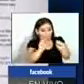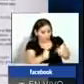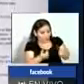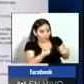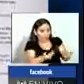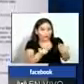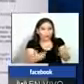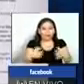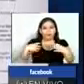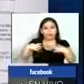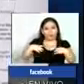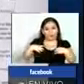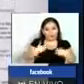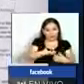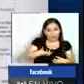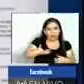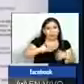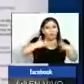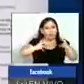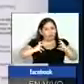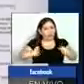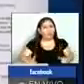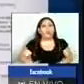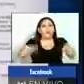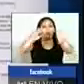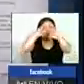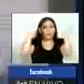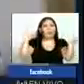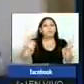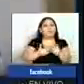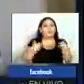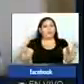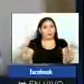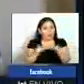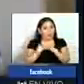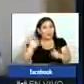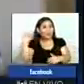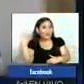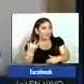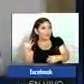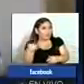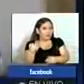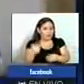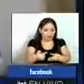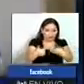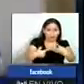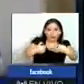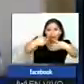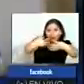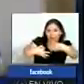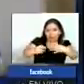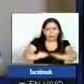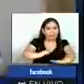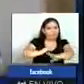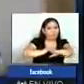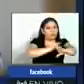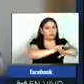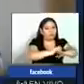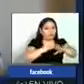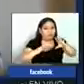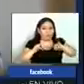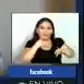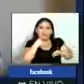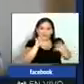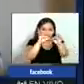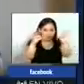vidas Este gobierno Como todos los gobiernos Del mundo Necesita sus facultades Legales Para detener La expansión Del virus Así escribió El